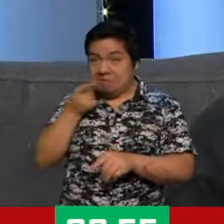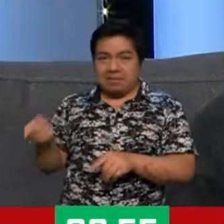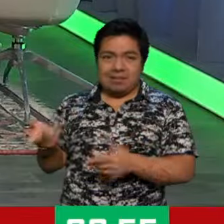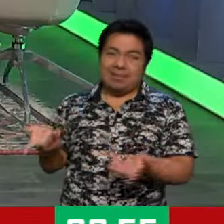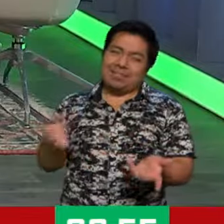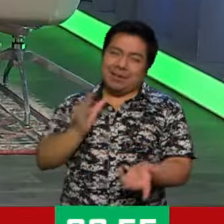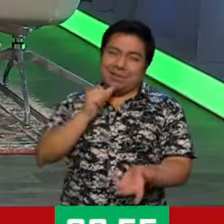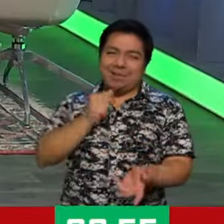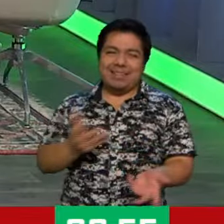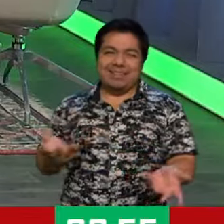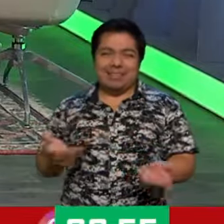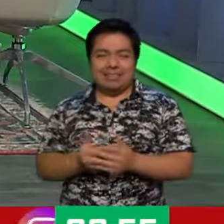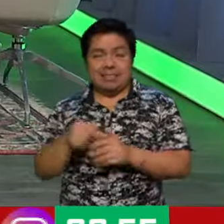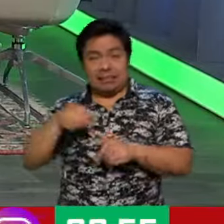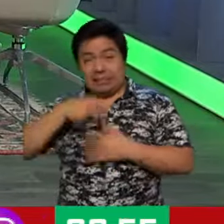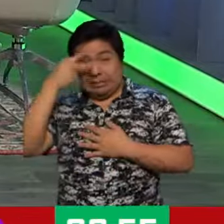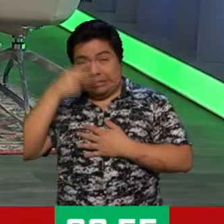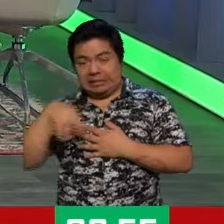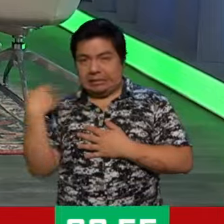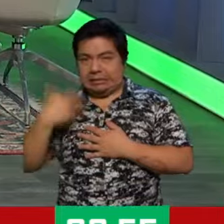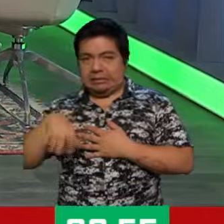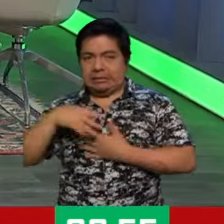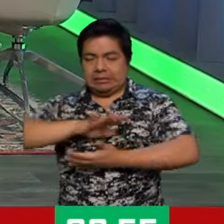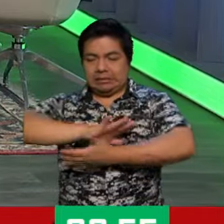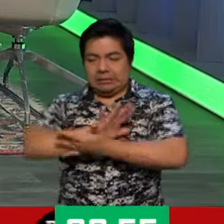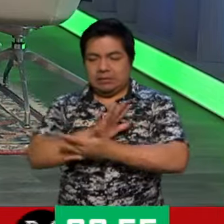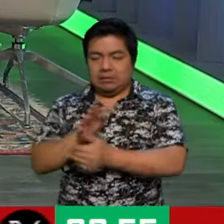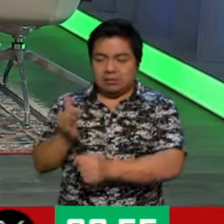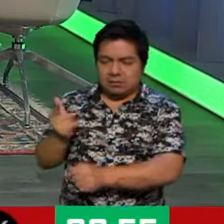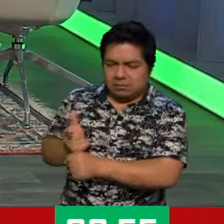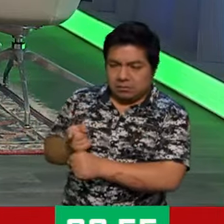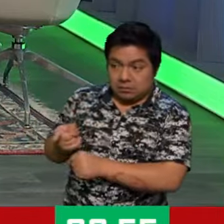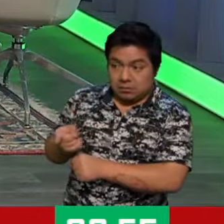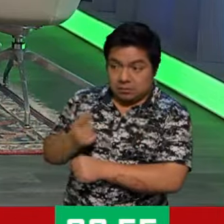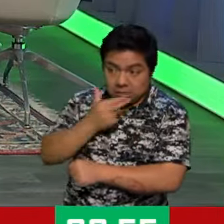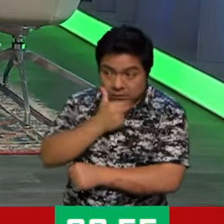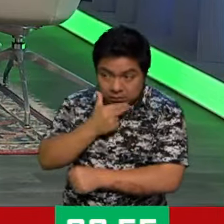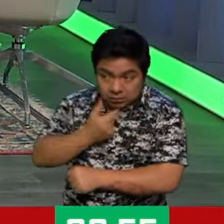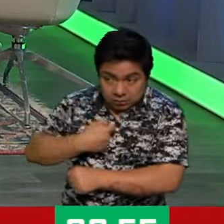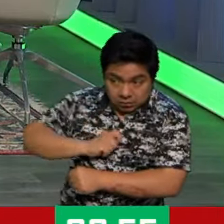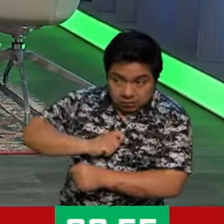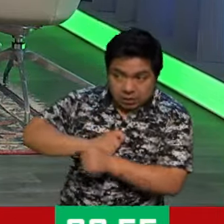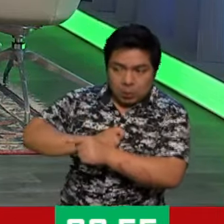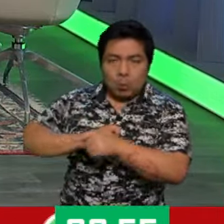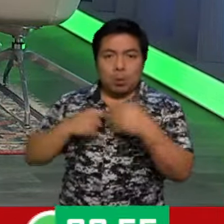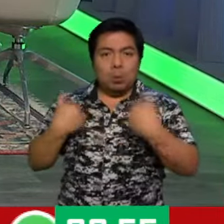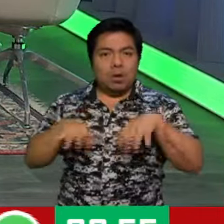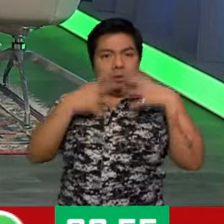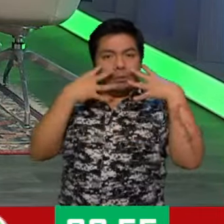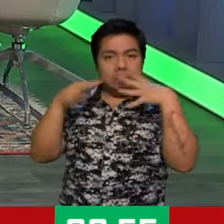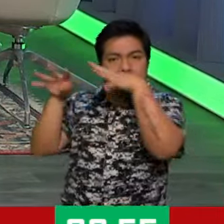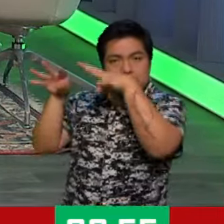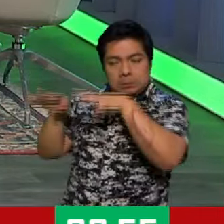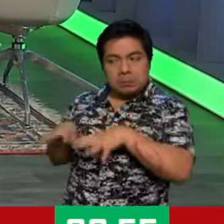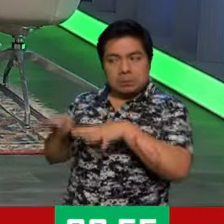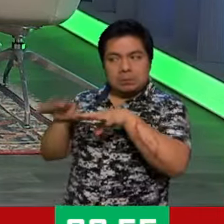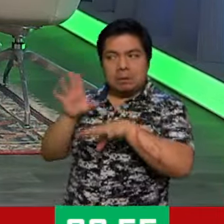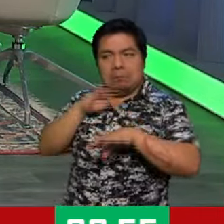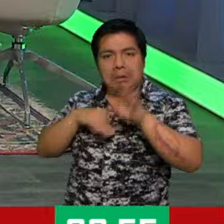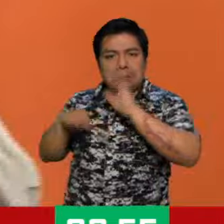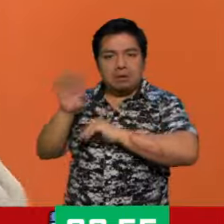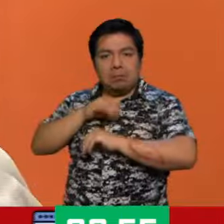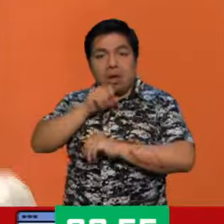la verdad, en México está muy discriminado que cuando se enteran que uno es chico trans, nos empiezan a ver mal. En el aspecto de que no podemos hacer los